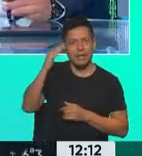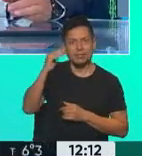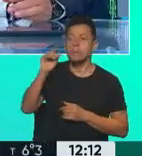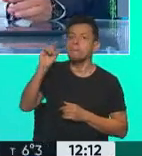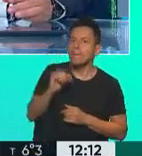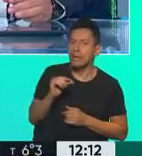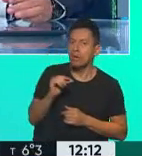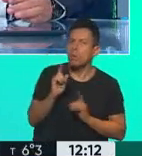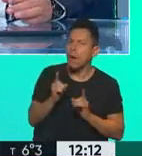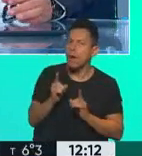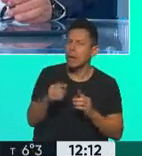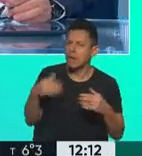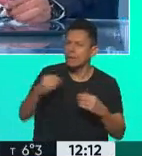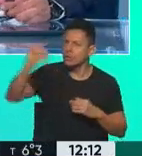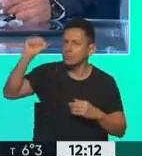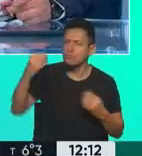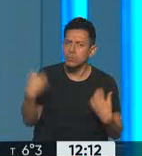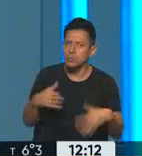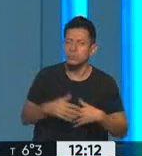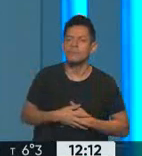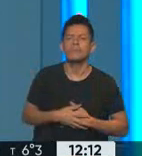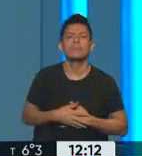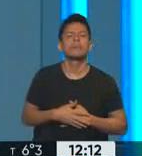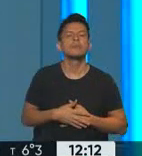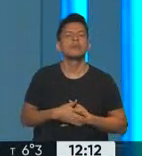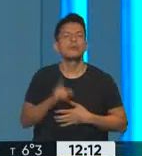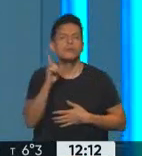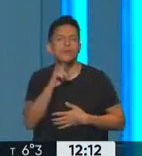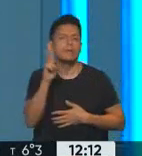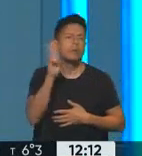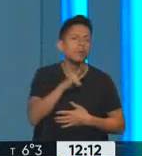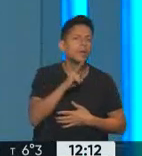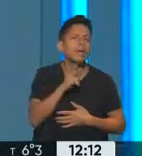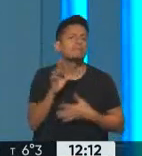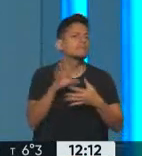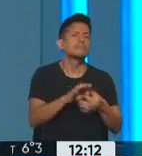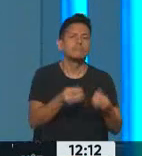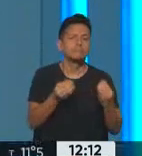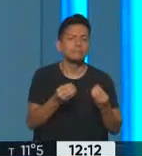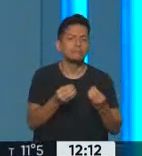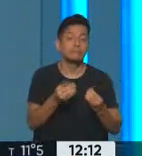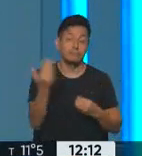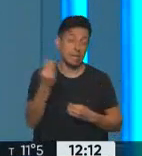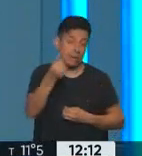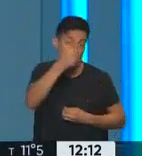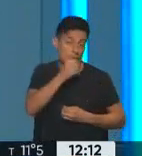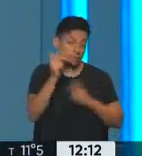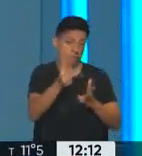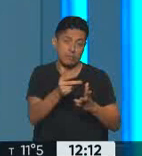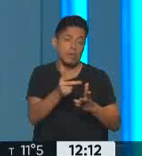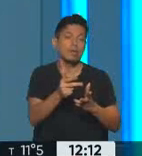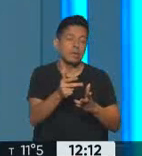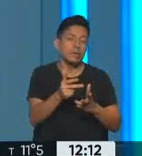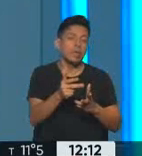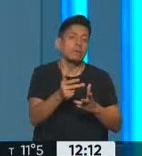todavía un índice muy, muy elevado, ¿no? ¿Cómo jugaron frutas y verduras, que según lo que se indicaba durante este fin de semana, fueron los productos